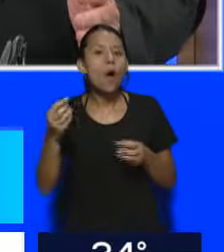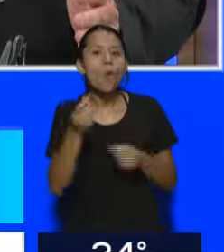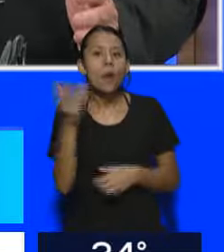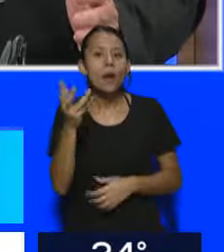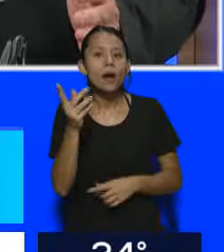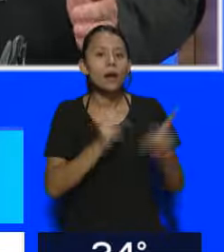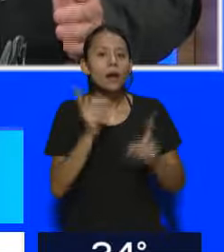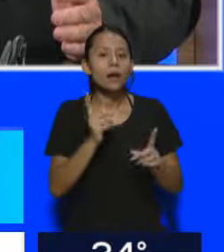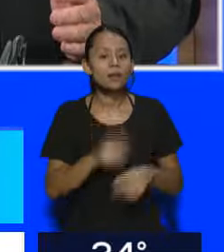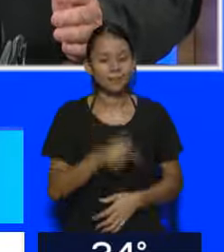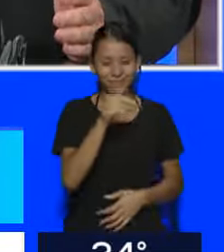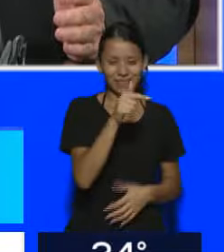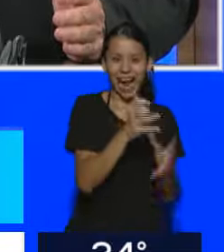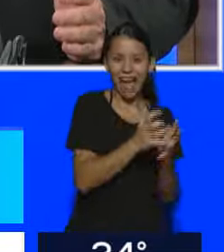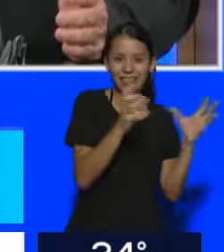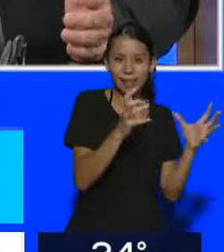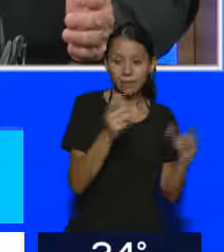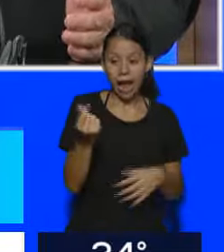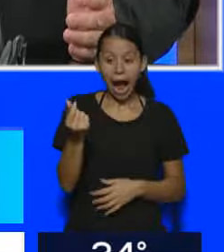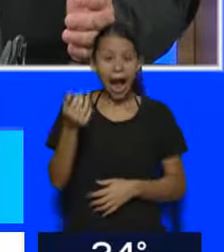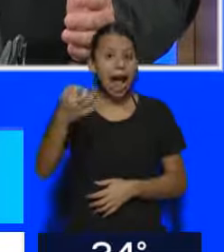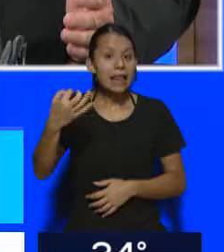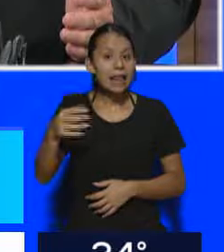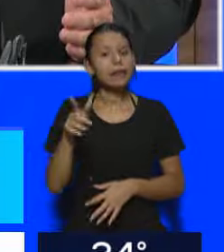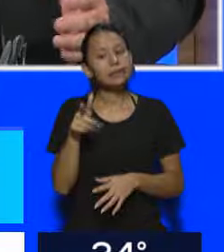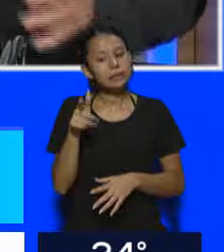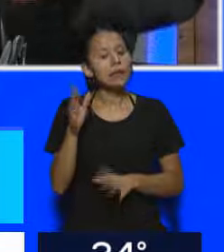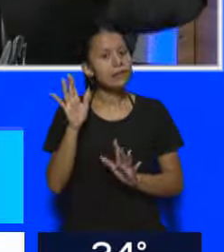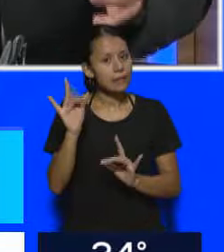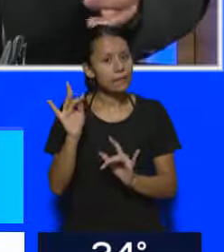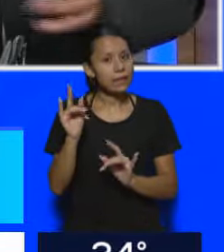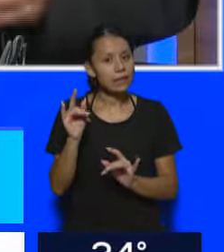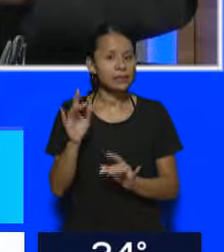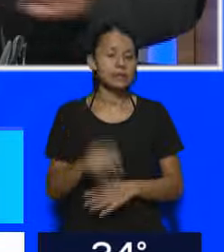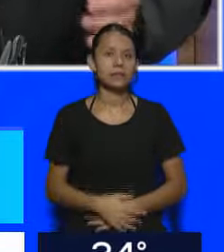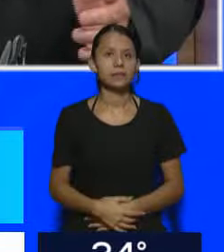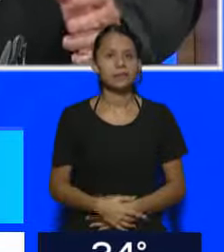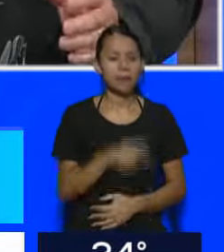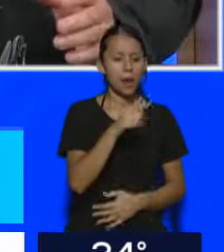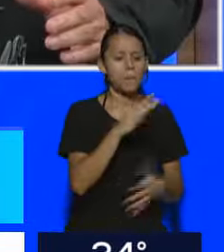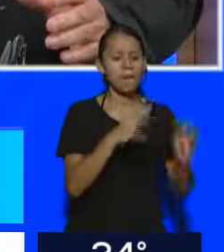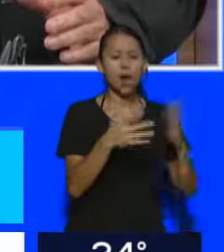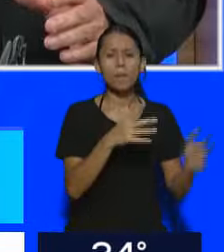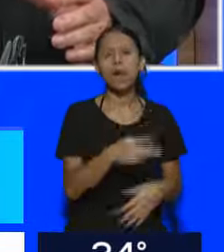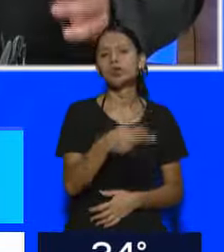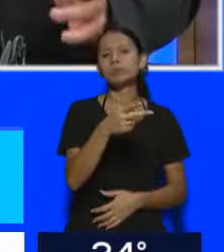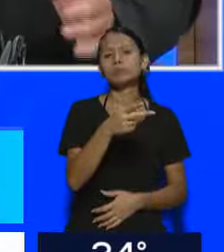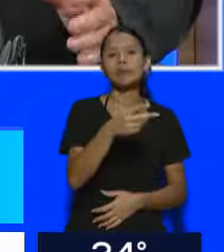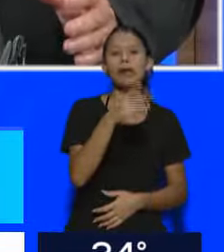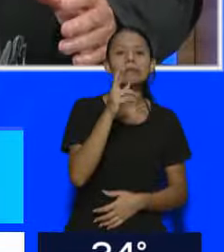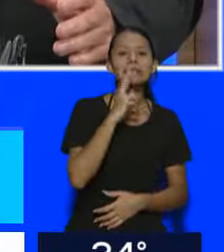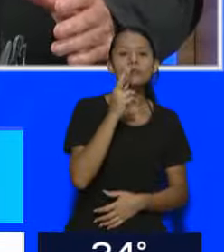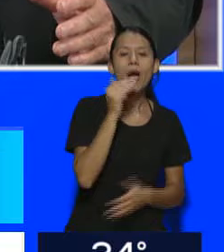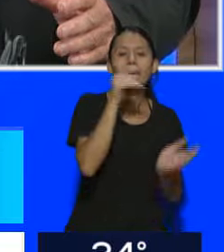bastante, bastante importante. Ellos hablan de un volumen importante, es decir, unos 19 millones a 20 millones de quintales que